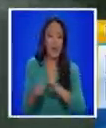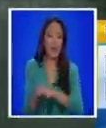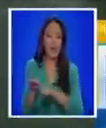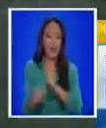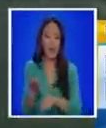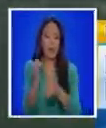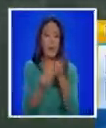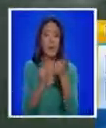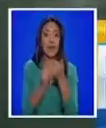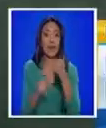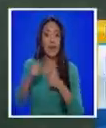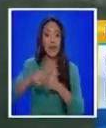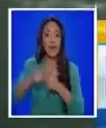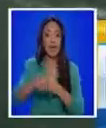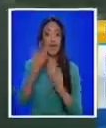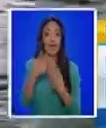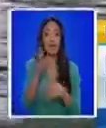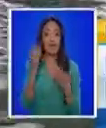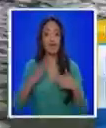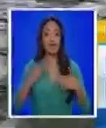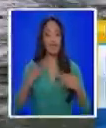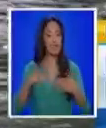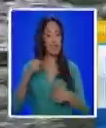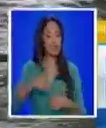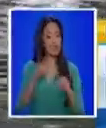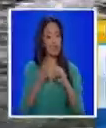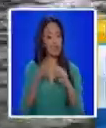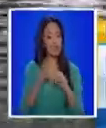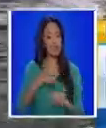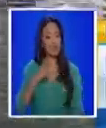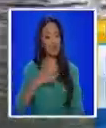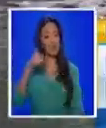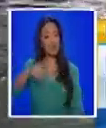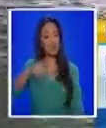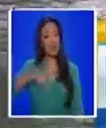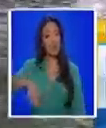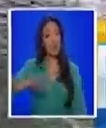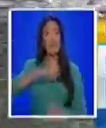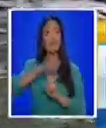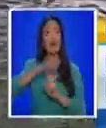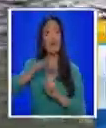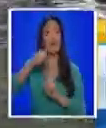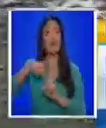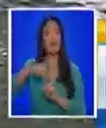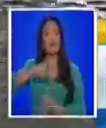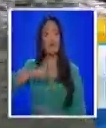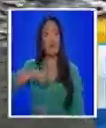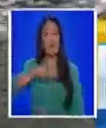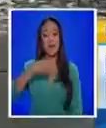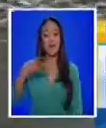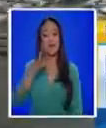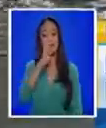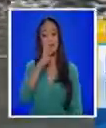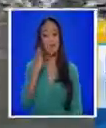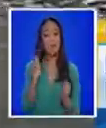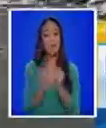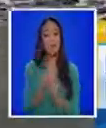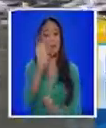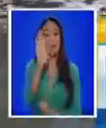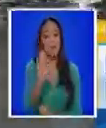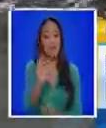la finalísima, que la vivimos con alegría, con emoción, aquí en el Parque de La Carolina, Ecuavisa, siempre junto a la comunidad,